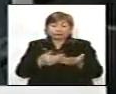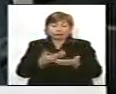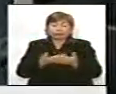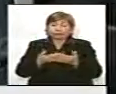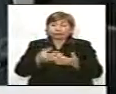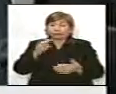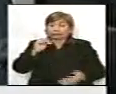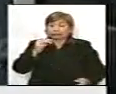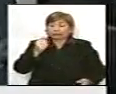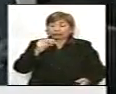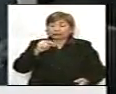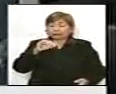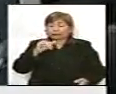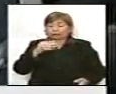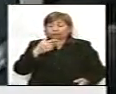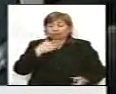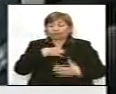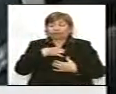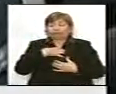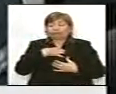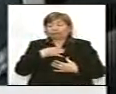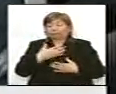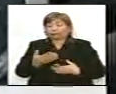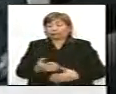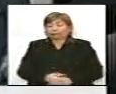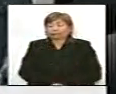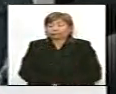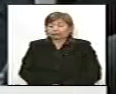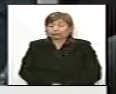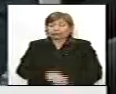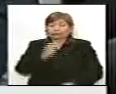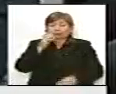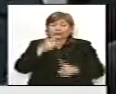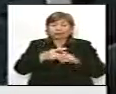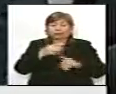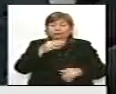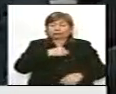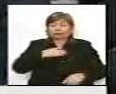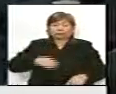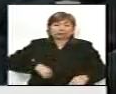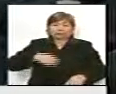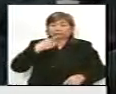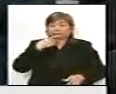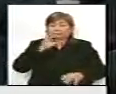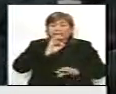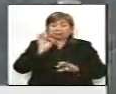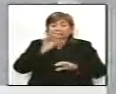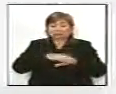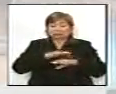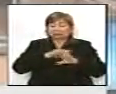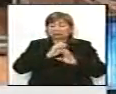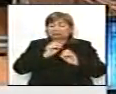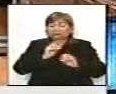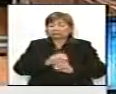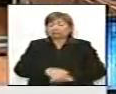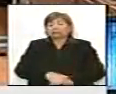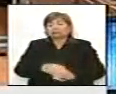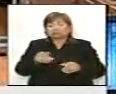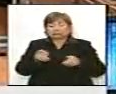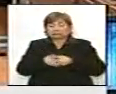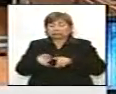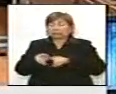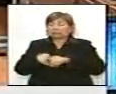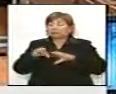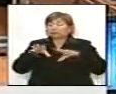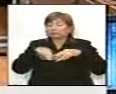congresista Mamani se queja que el exministro Yufra no le dice nada, absolutamente. También fue aprobada